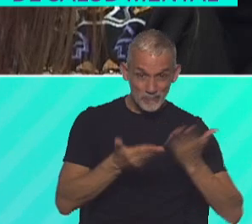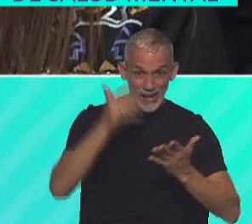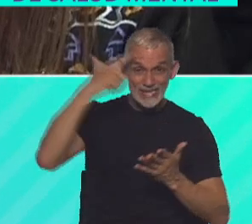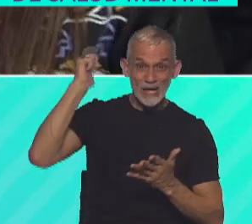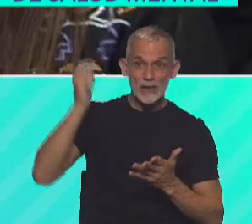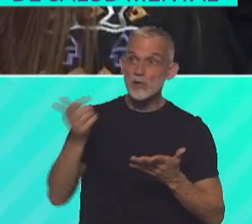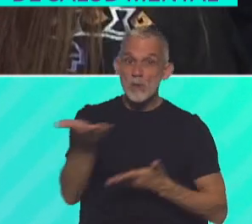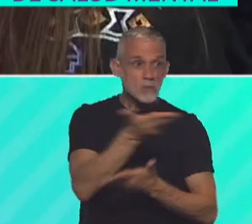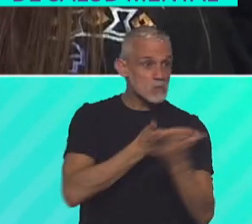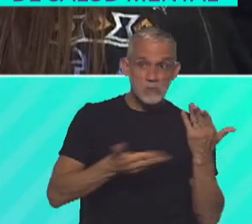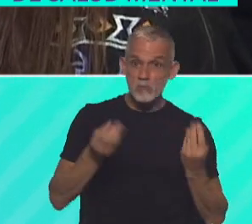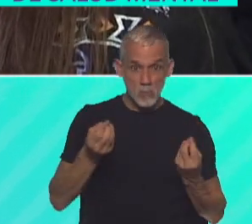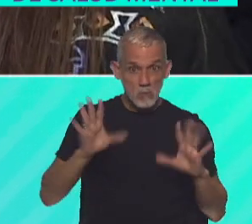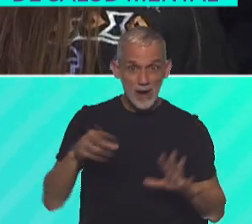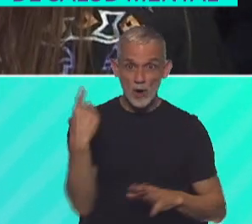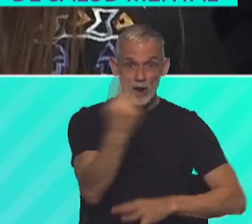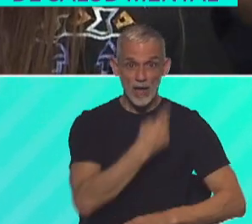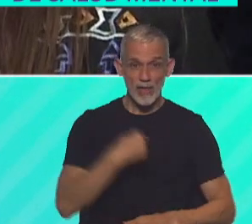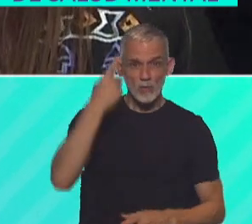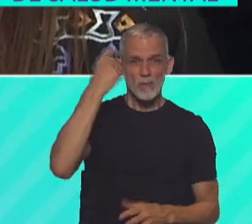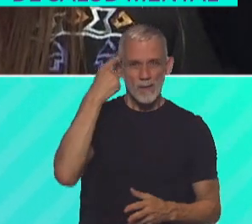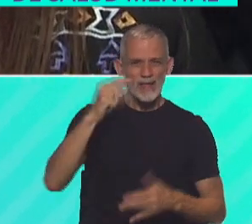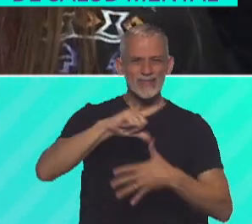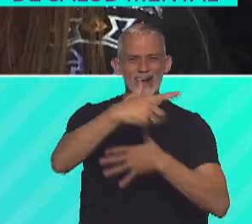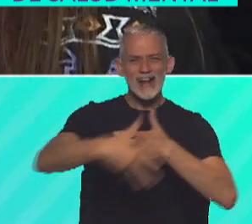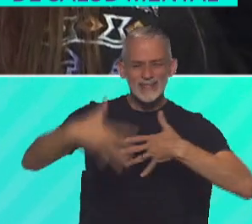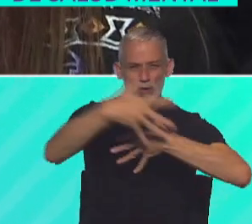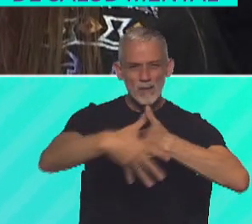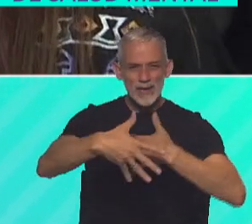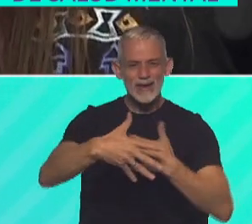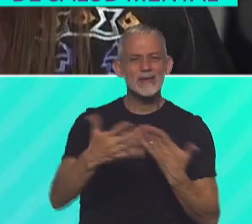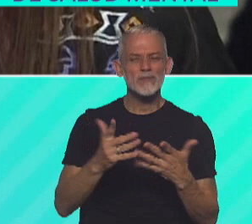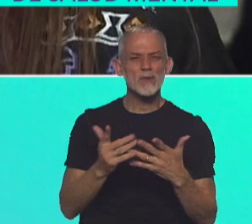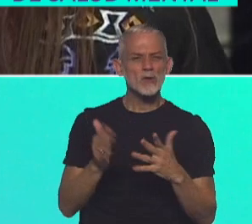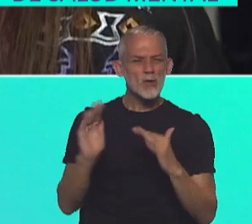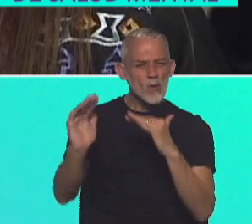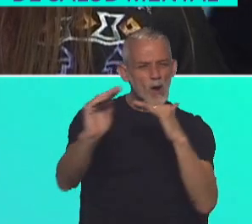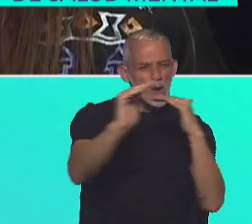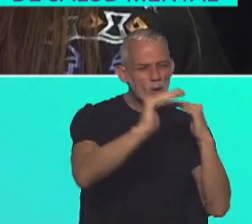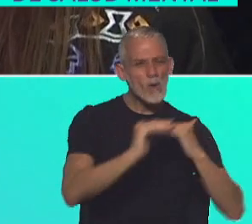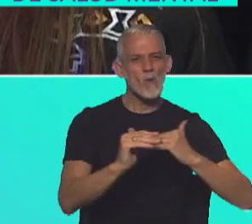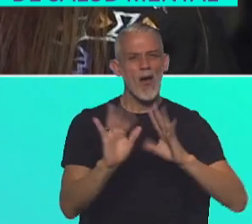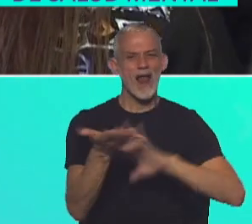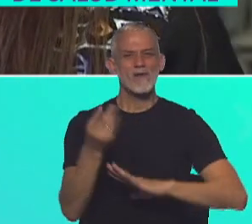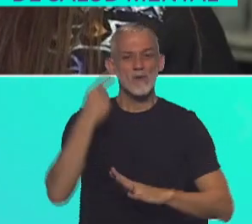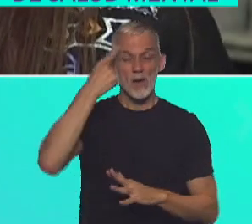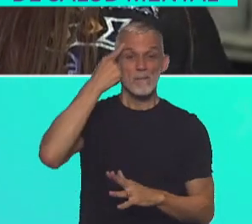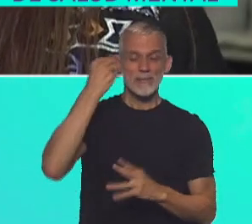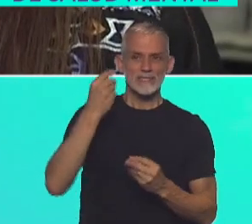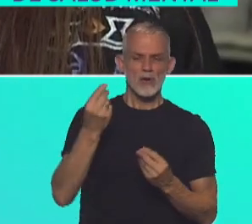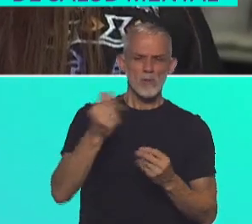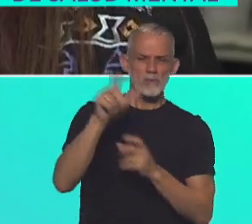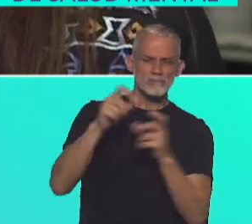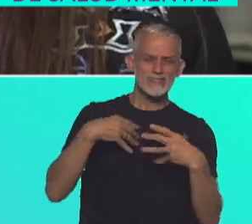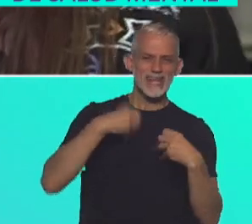enriquecer a todos y a nosotros particularmente en la región, que venimos todos en la misma sintonía de poder pensar